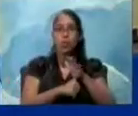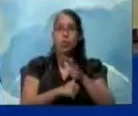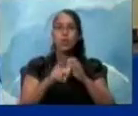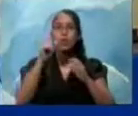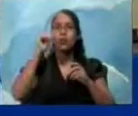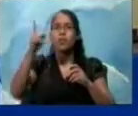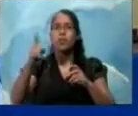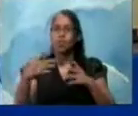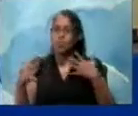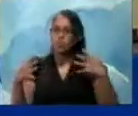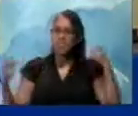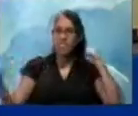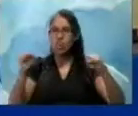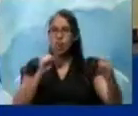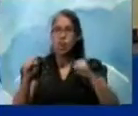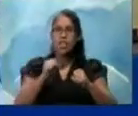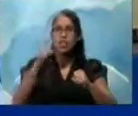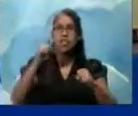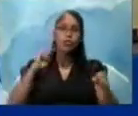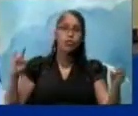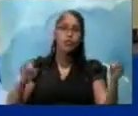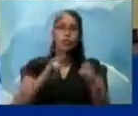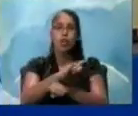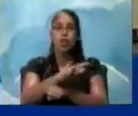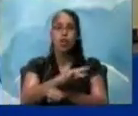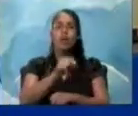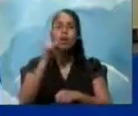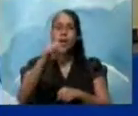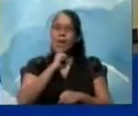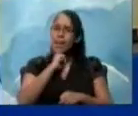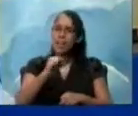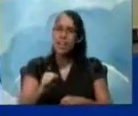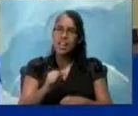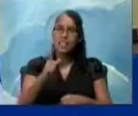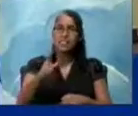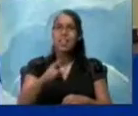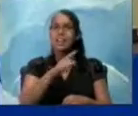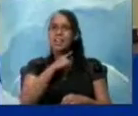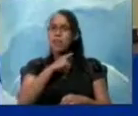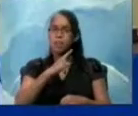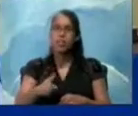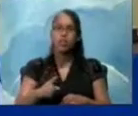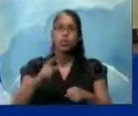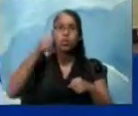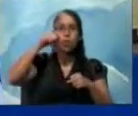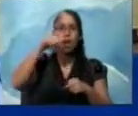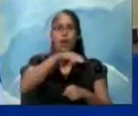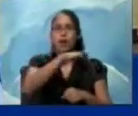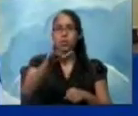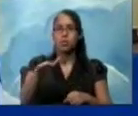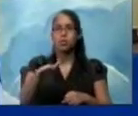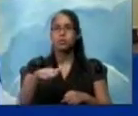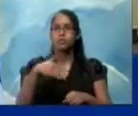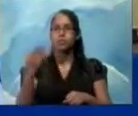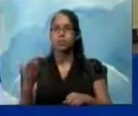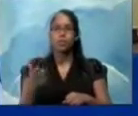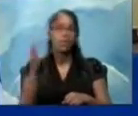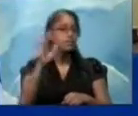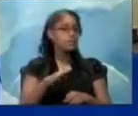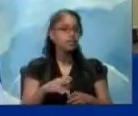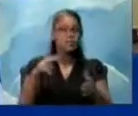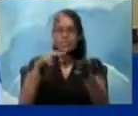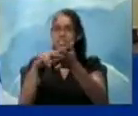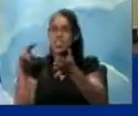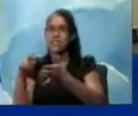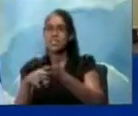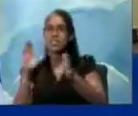un terrorista, un violador. Ese es el que perturba al pueblo, el que anda asaltando